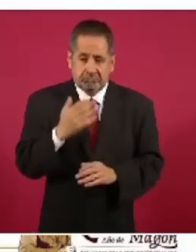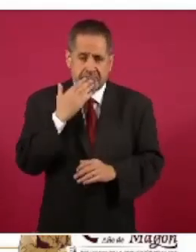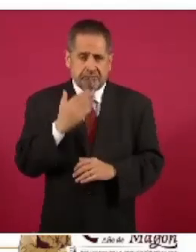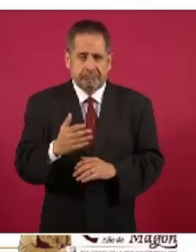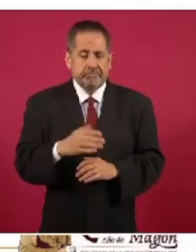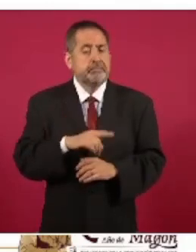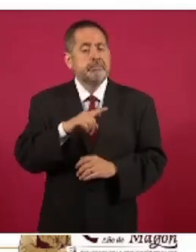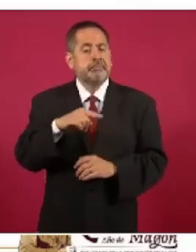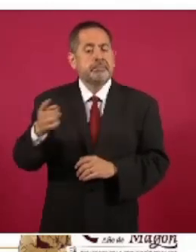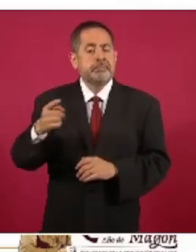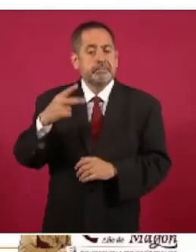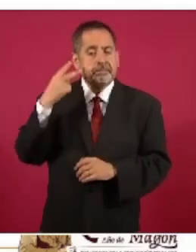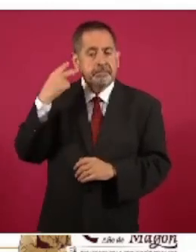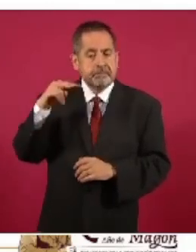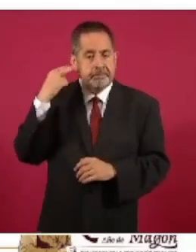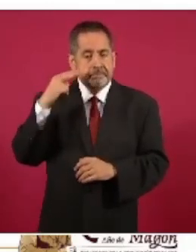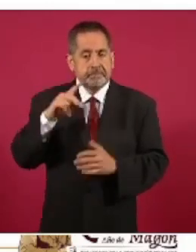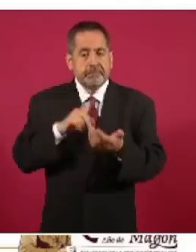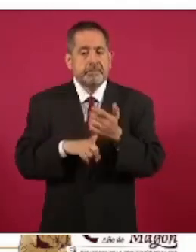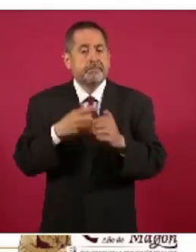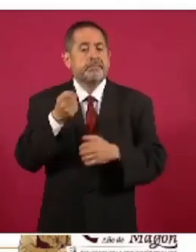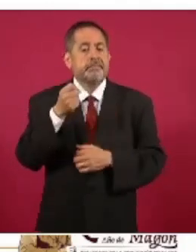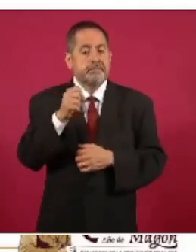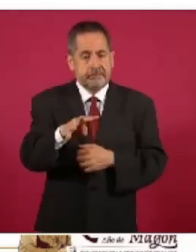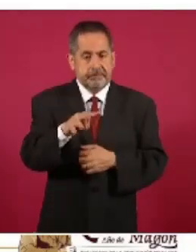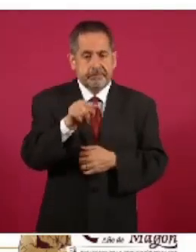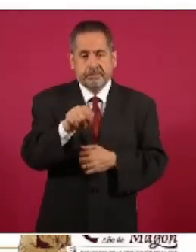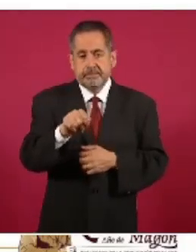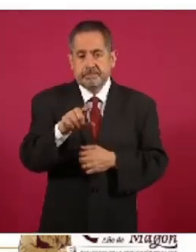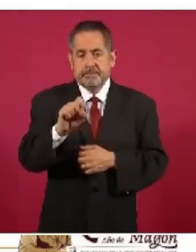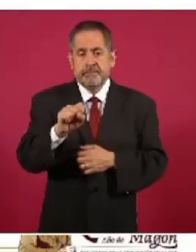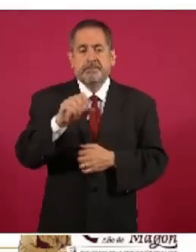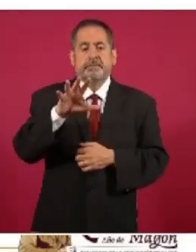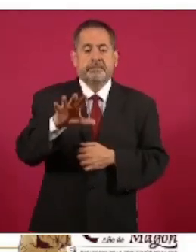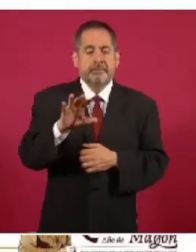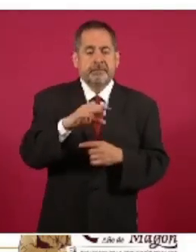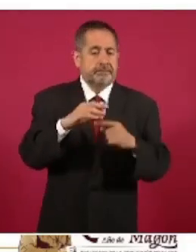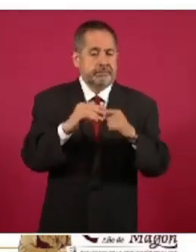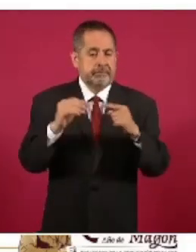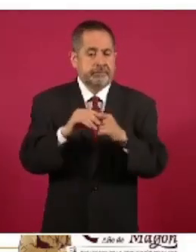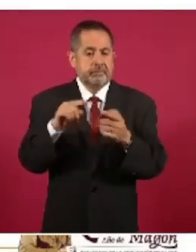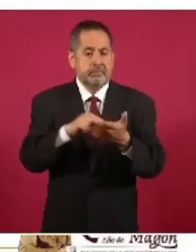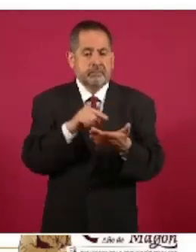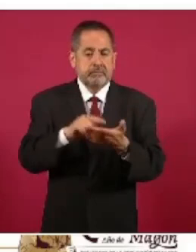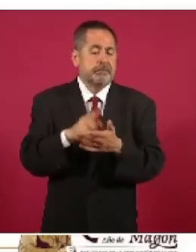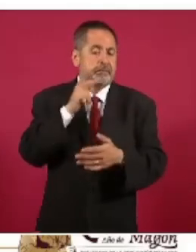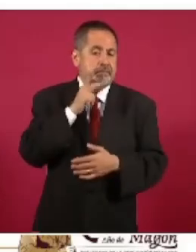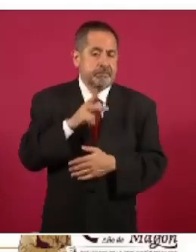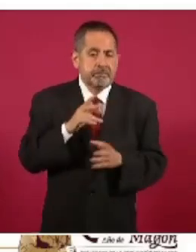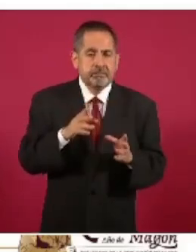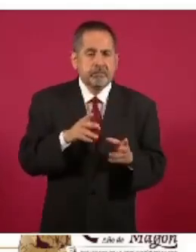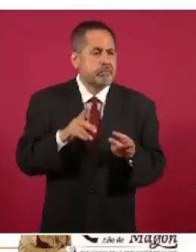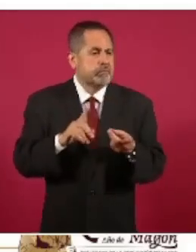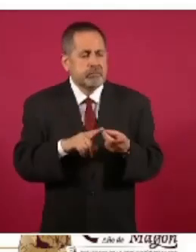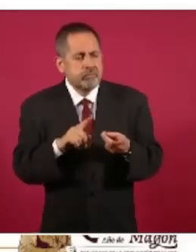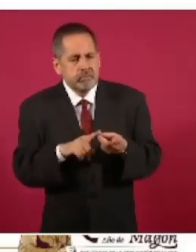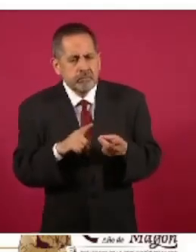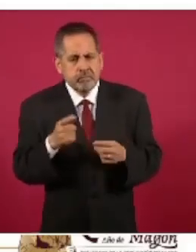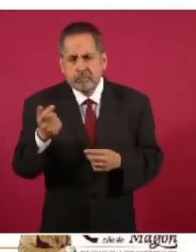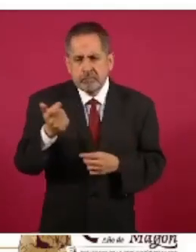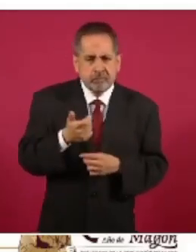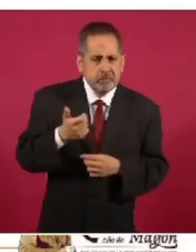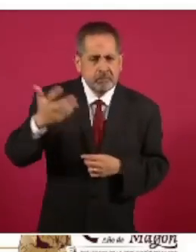En Veracruz, Veracruz, 19 pesos con 65 centavos en franquicia Pemex. ¿Cuándo podemos saber que es